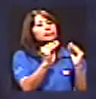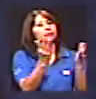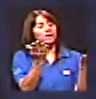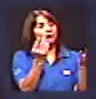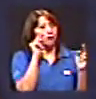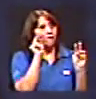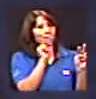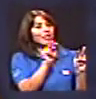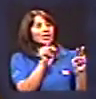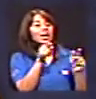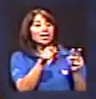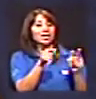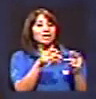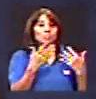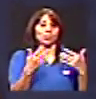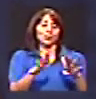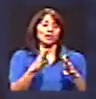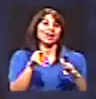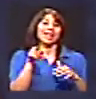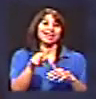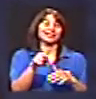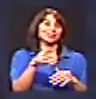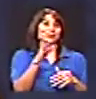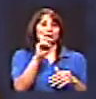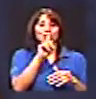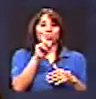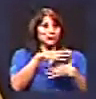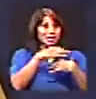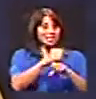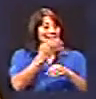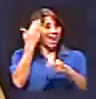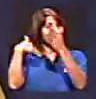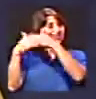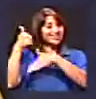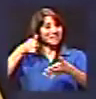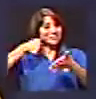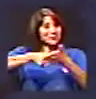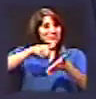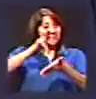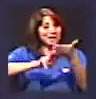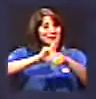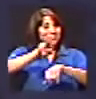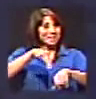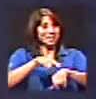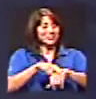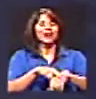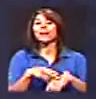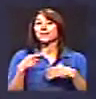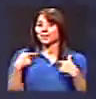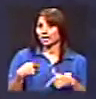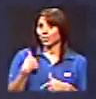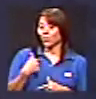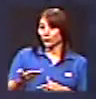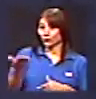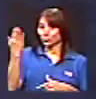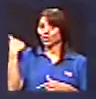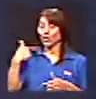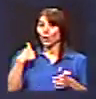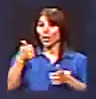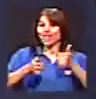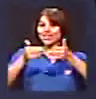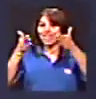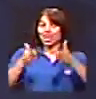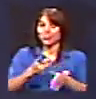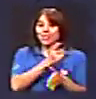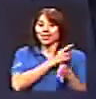eso evidentemente en la UNA no se hacía, o cómo es diferente. Cuando yo fui candidato a director, Juan Rafael, yo tuve